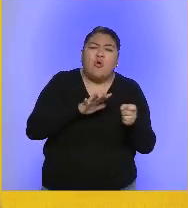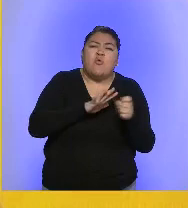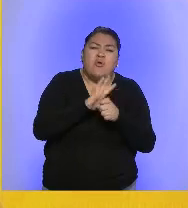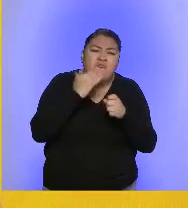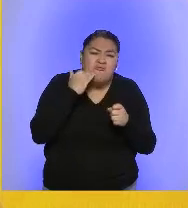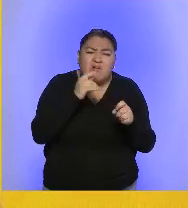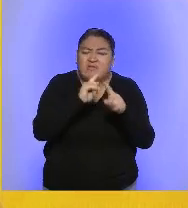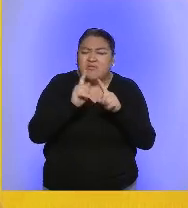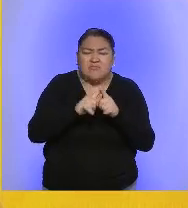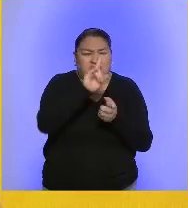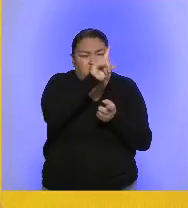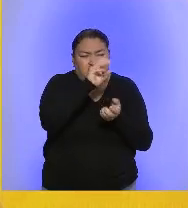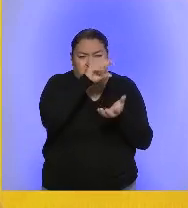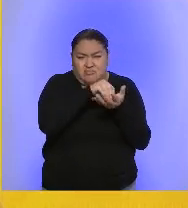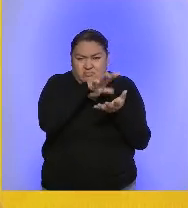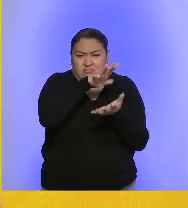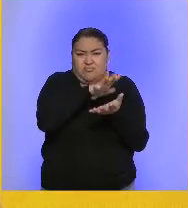investigación.